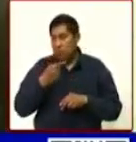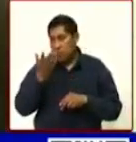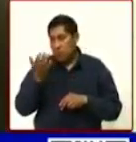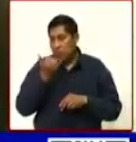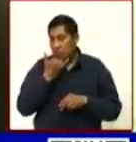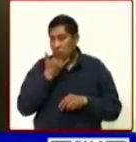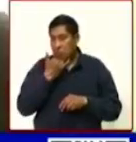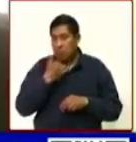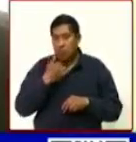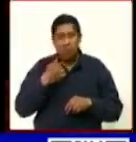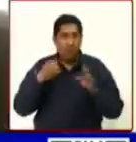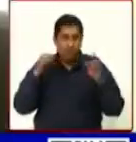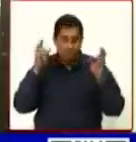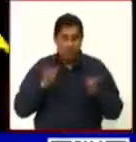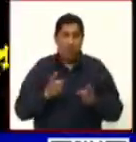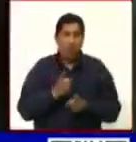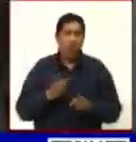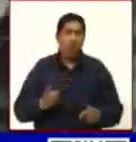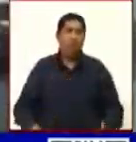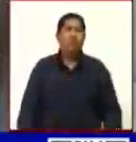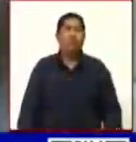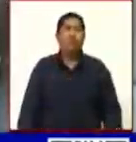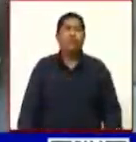el nombre correcto